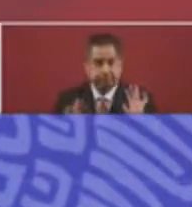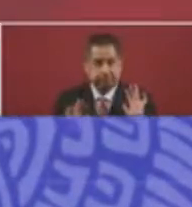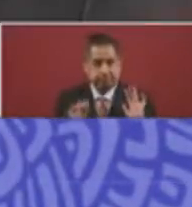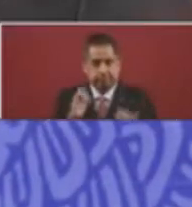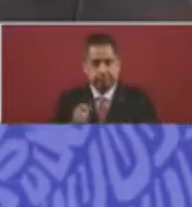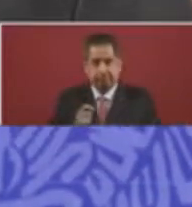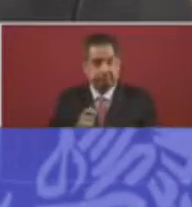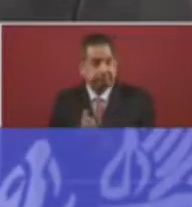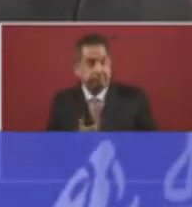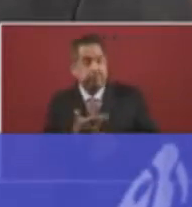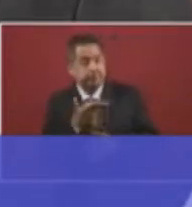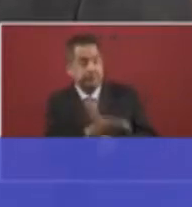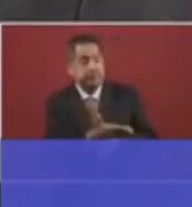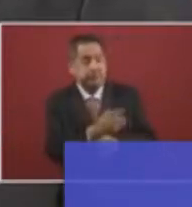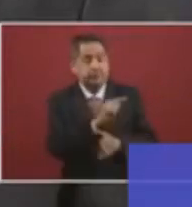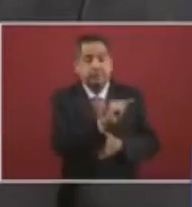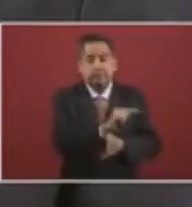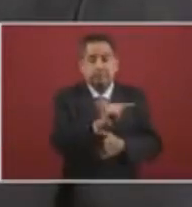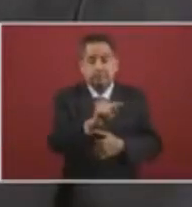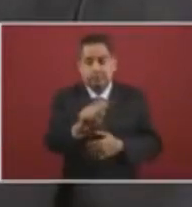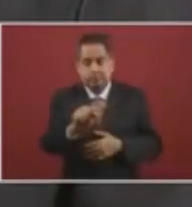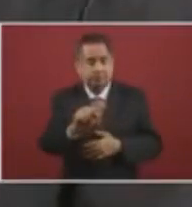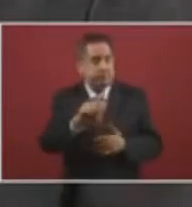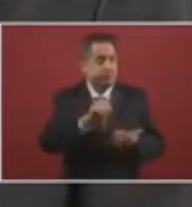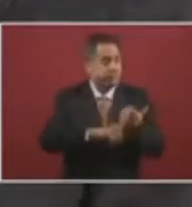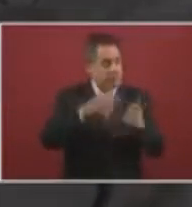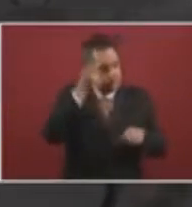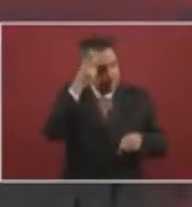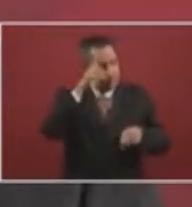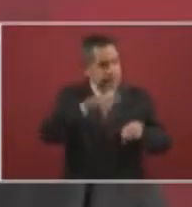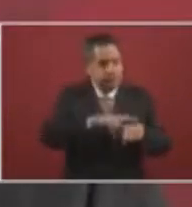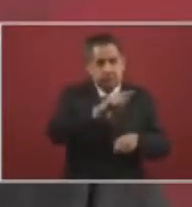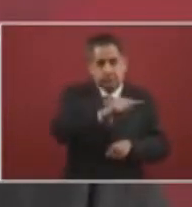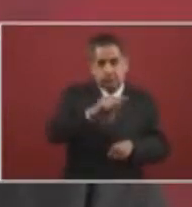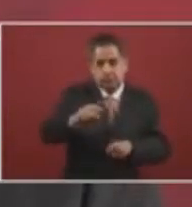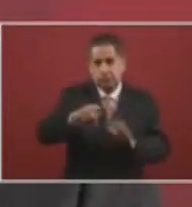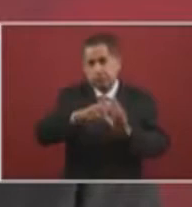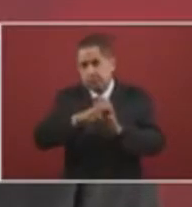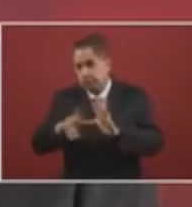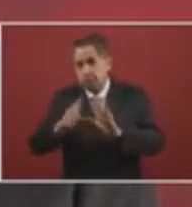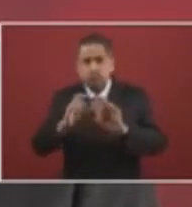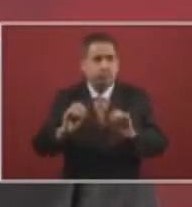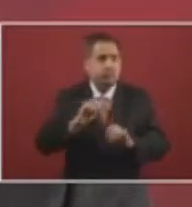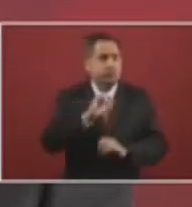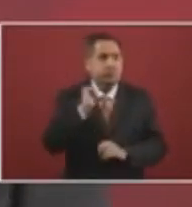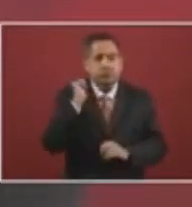le hemos pedido a un director de un periódico